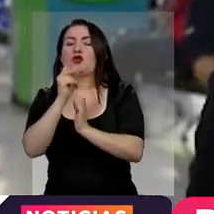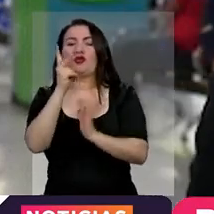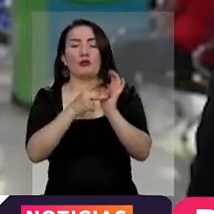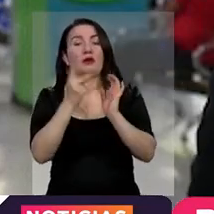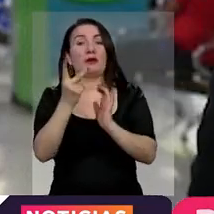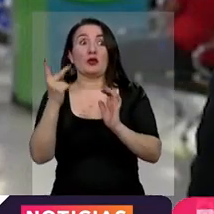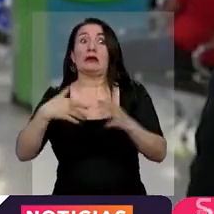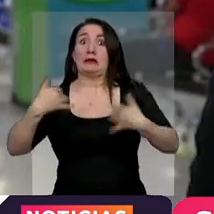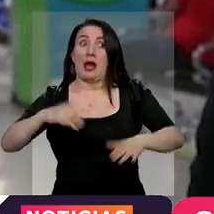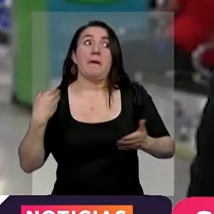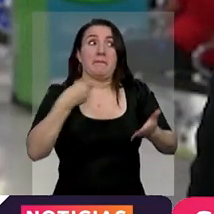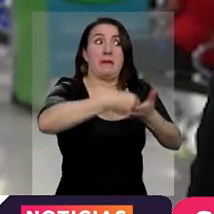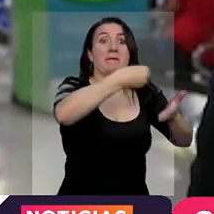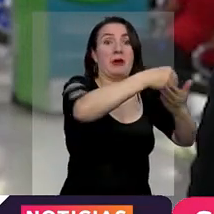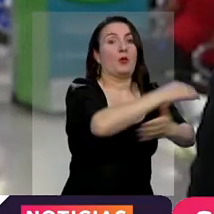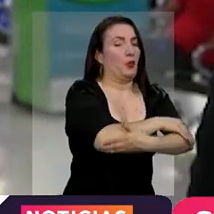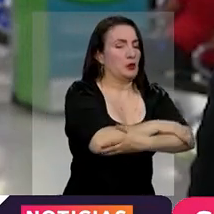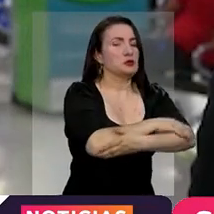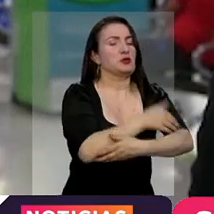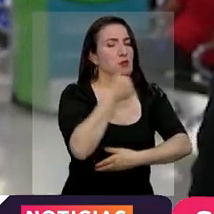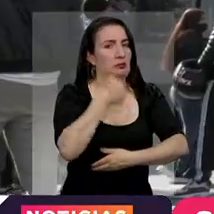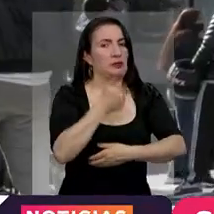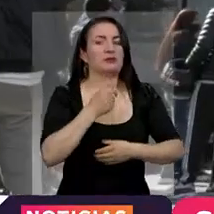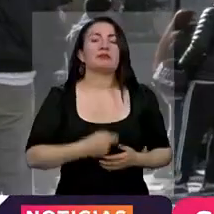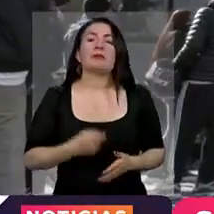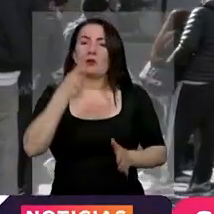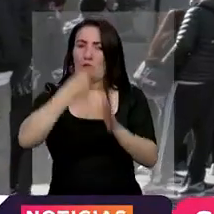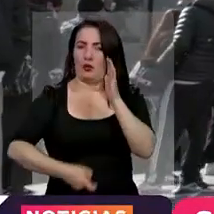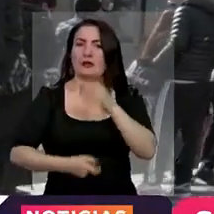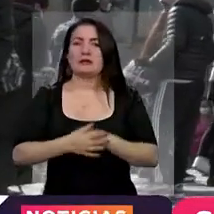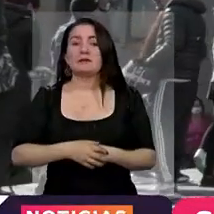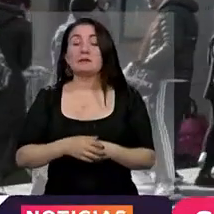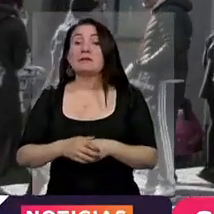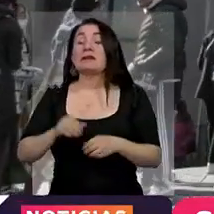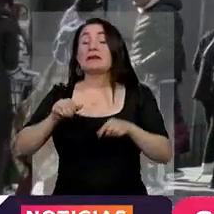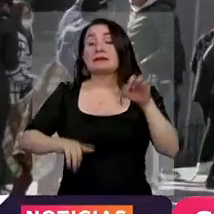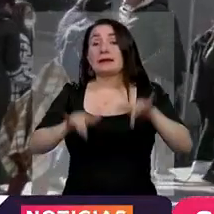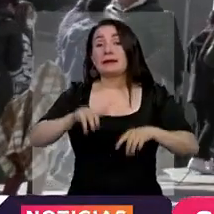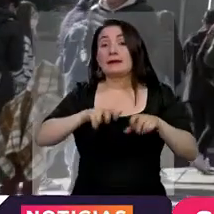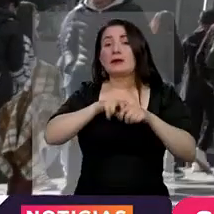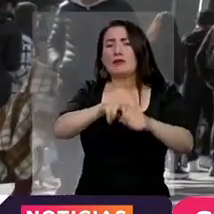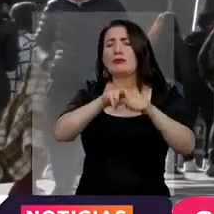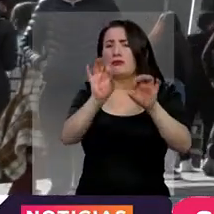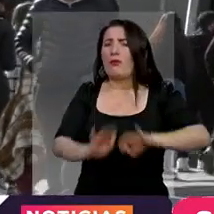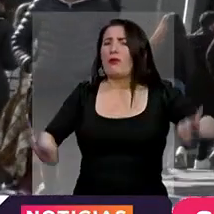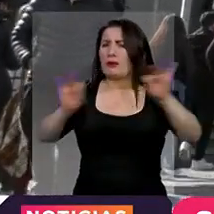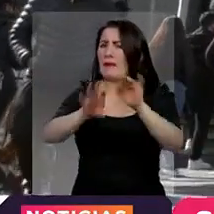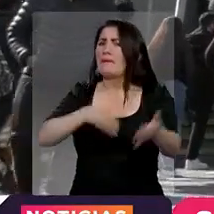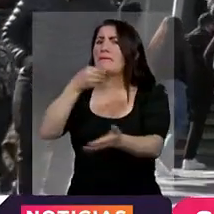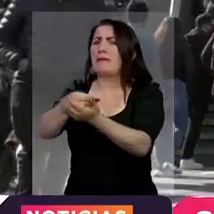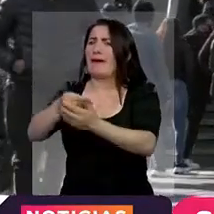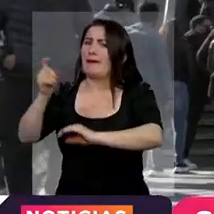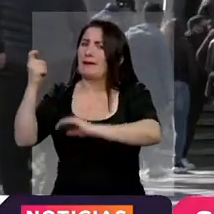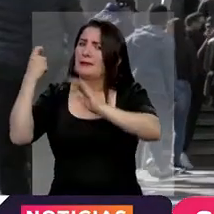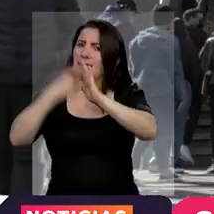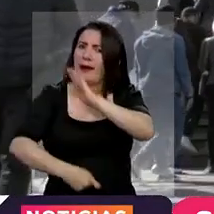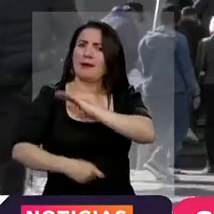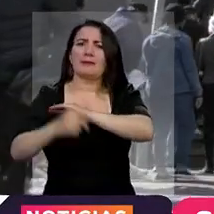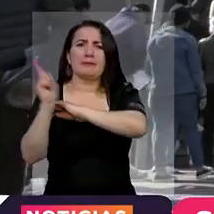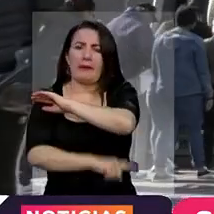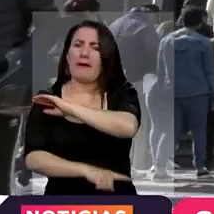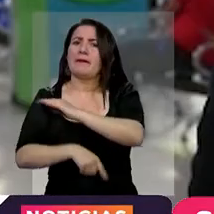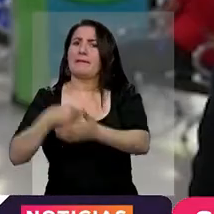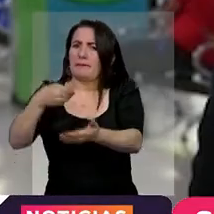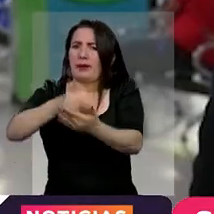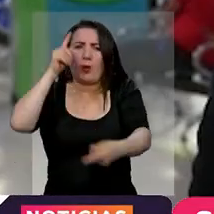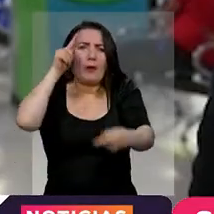se han puesto al día en el pago de las multas de tránsito. Desde la Secretaría de Movilidad explican la importancia de pagar las sanciones, así como el objetivo de